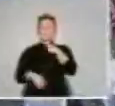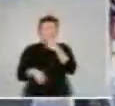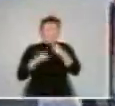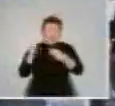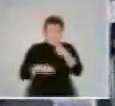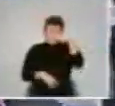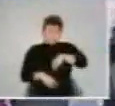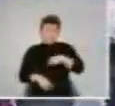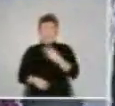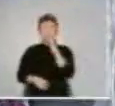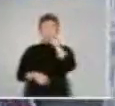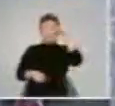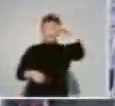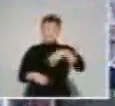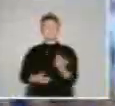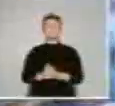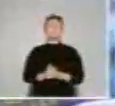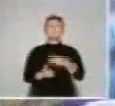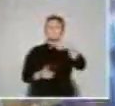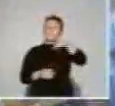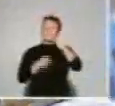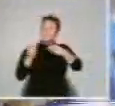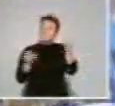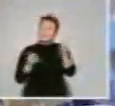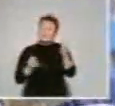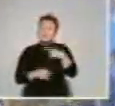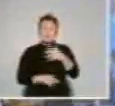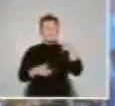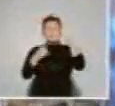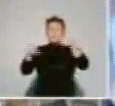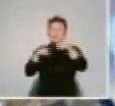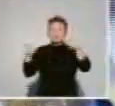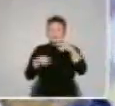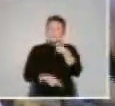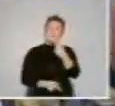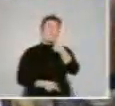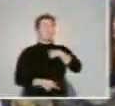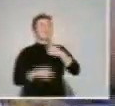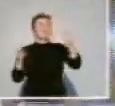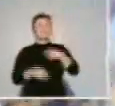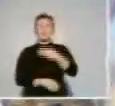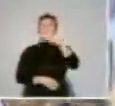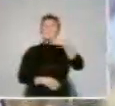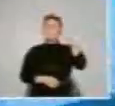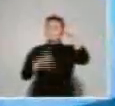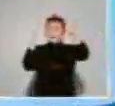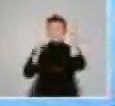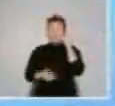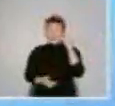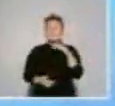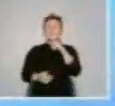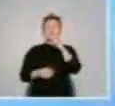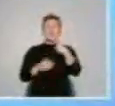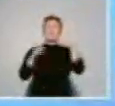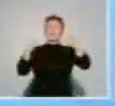El yonki de tu barrio una libra te pidió. En música ya me dirás tú, los Beatles eran de la salud. Y